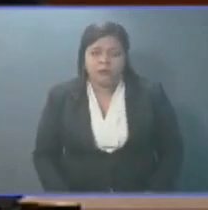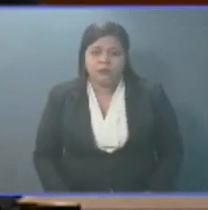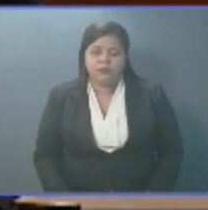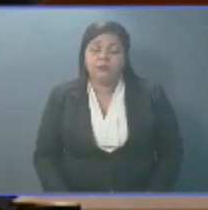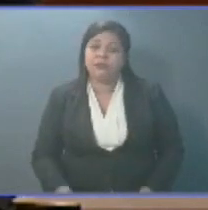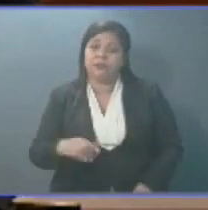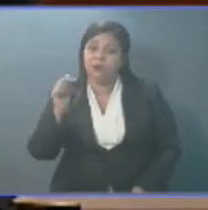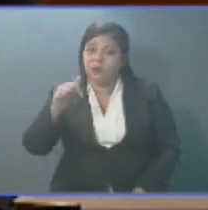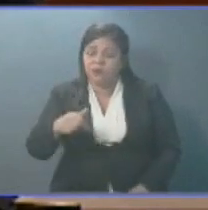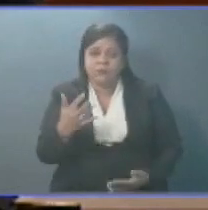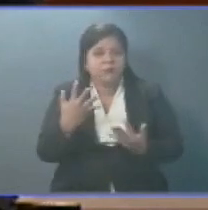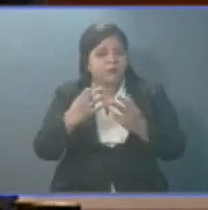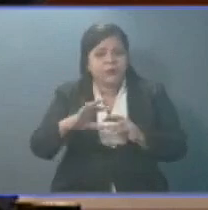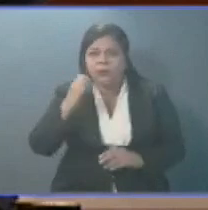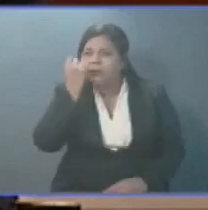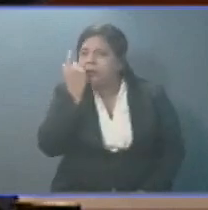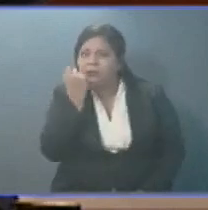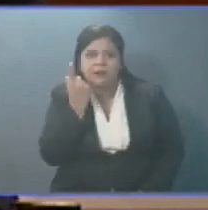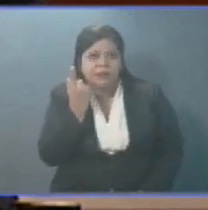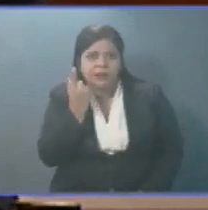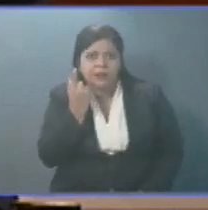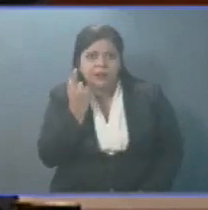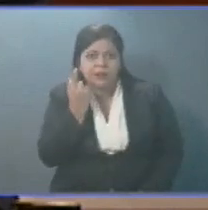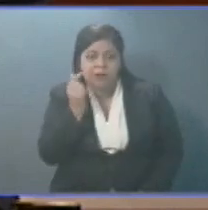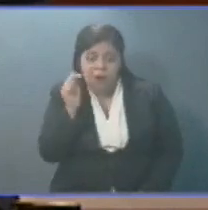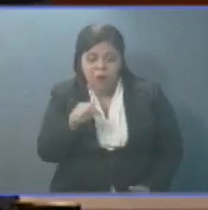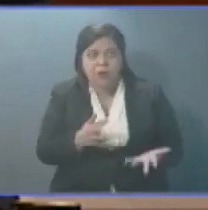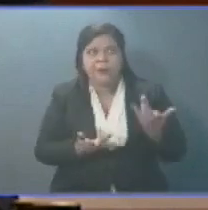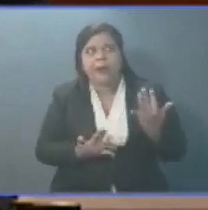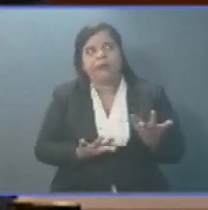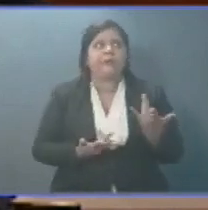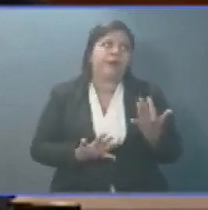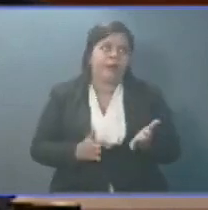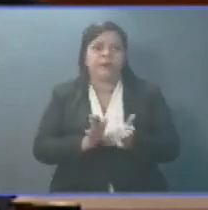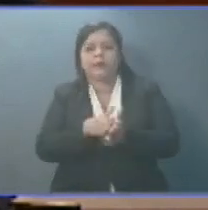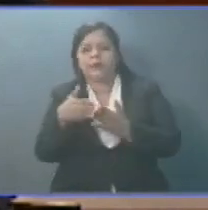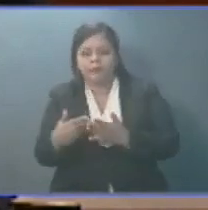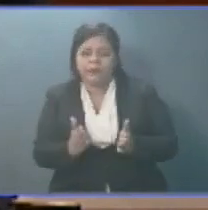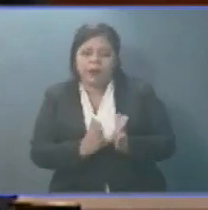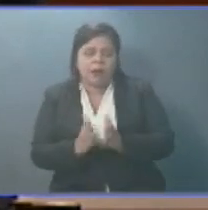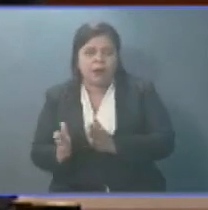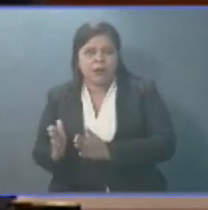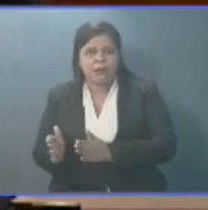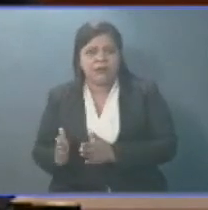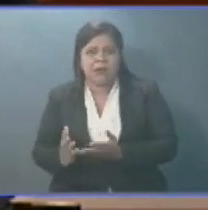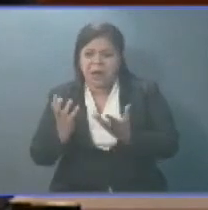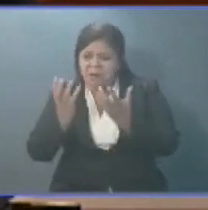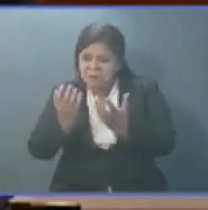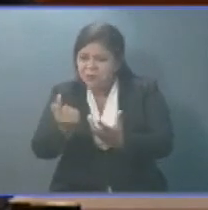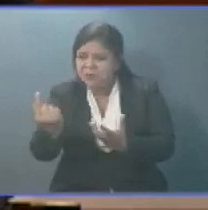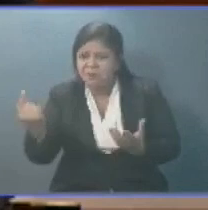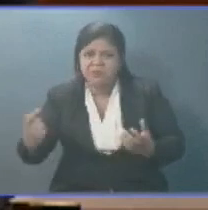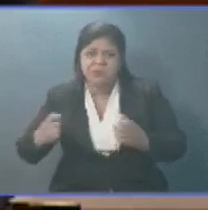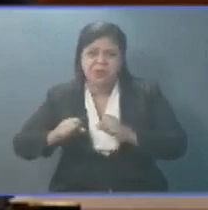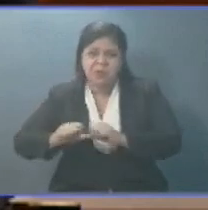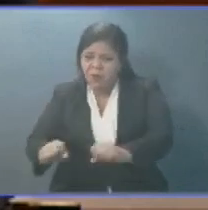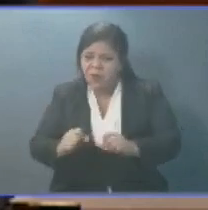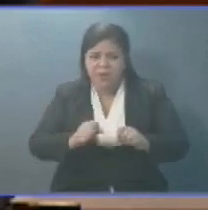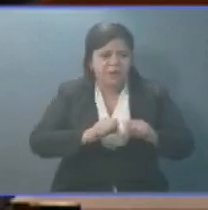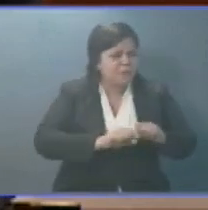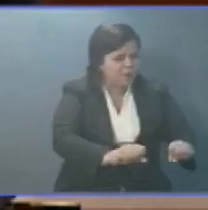queremos entender que mientras se decide y se planean estrategias muchas vidas de salvadoreños están